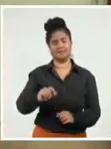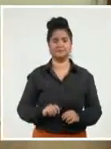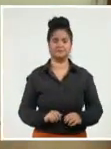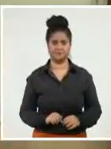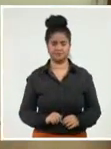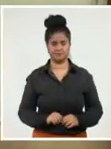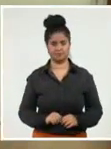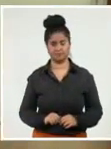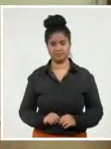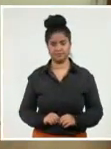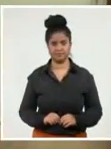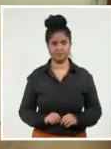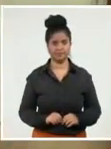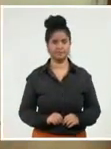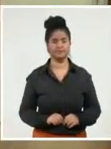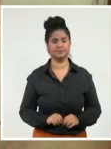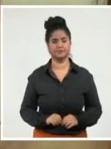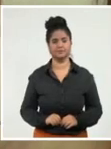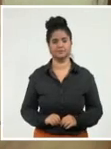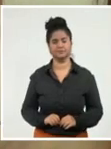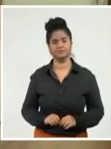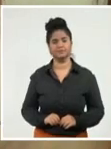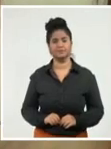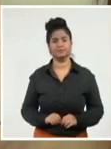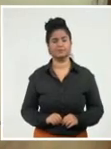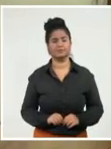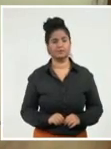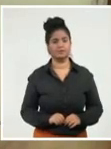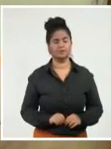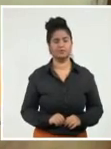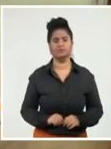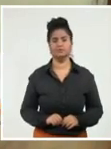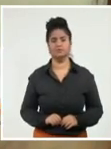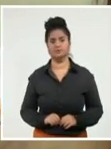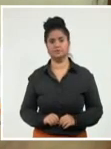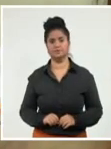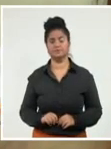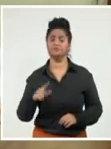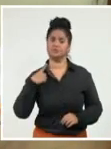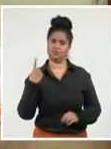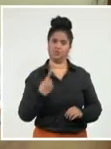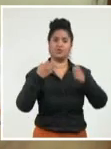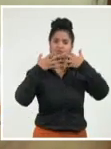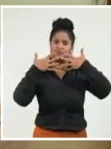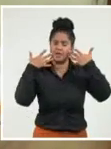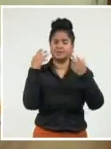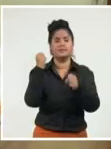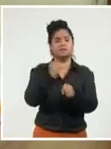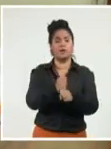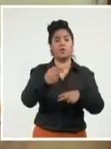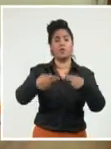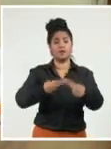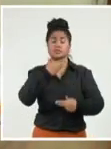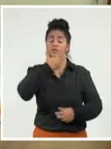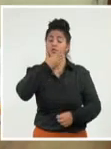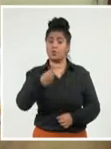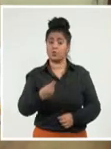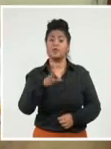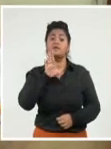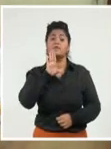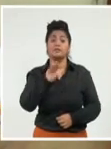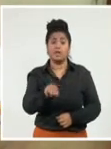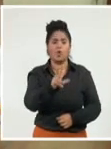está precisamente no en la burbuja que a veces creamos desde el Comité Nacional, y un poco que yo siempre les digo al Buró Nacional que hay que estar buscando